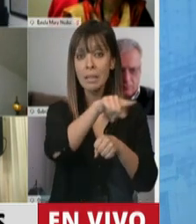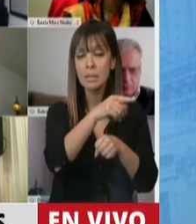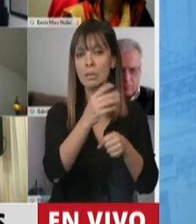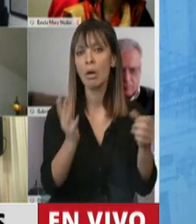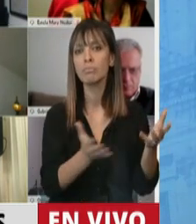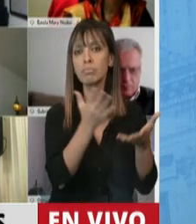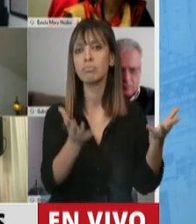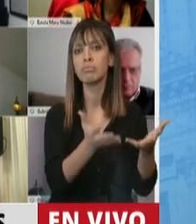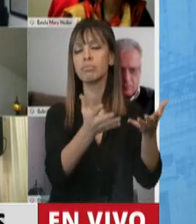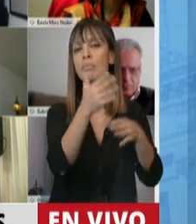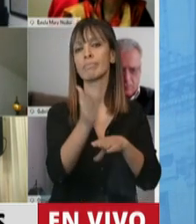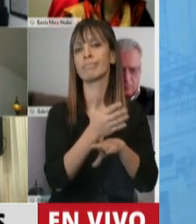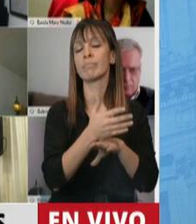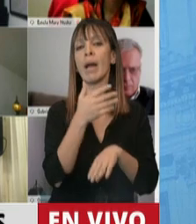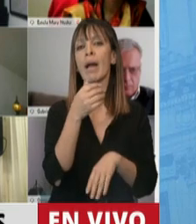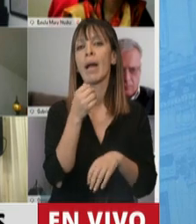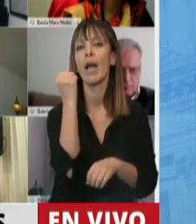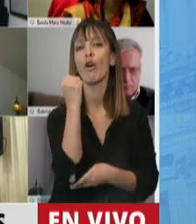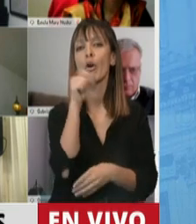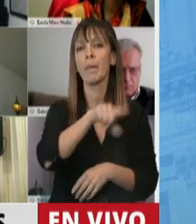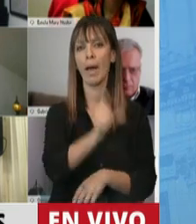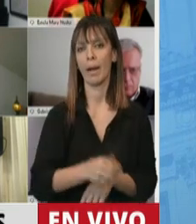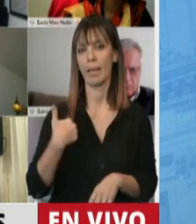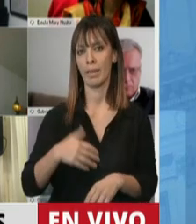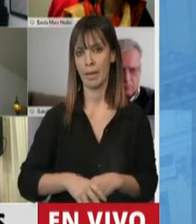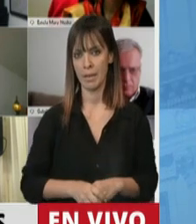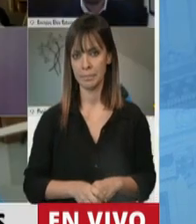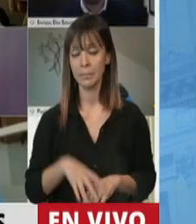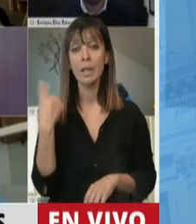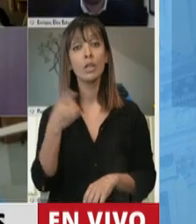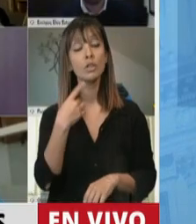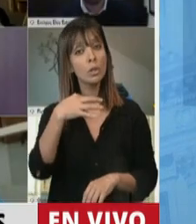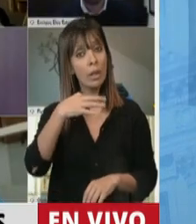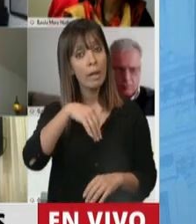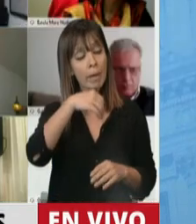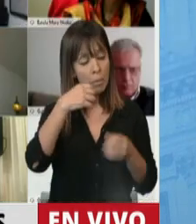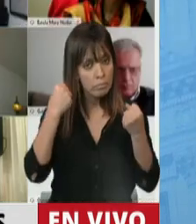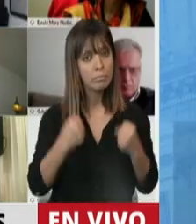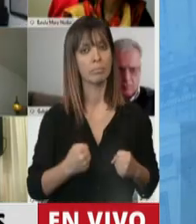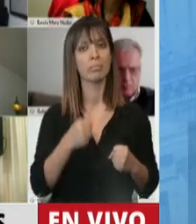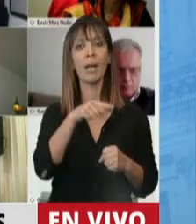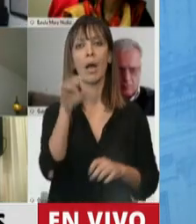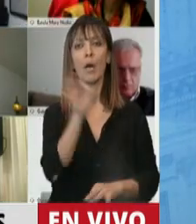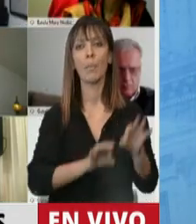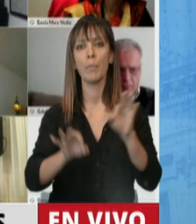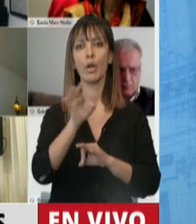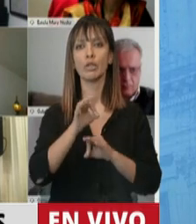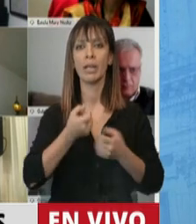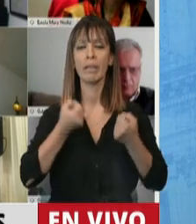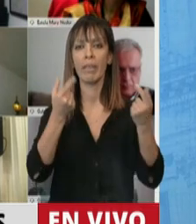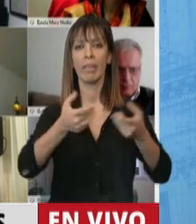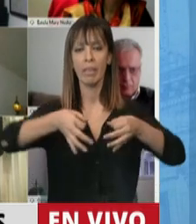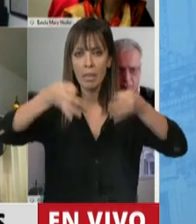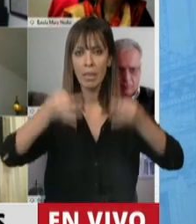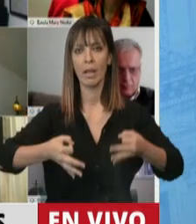ende, tenemos y debemos primar de que este proyecto lleve dignificación para